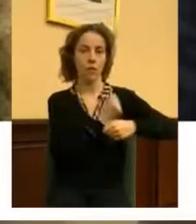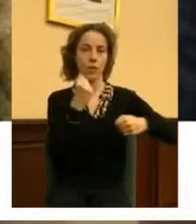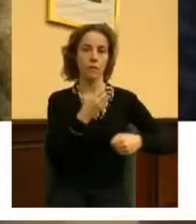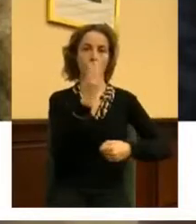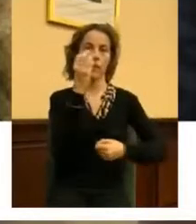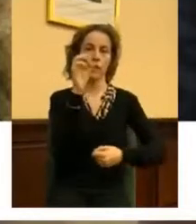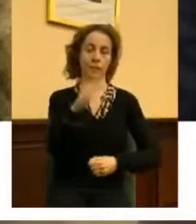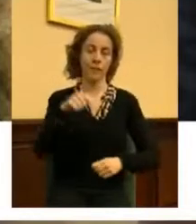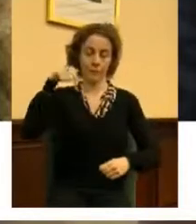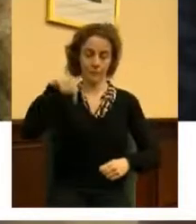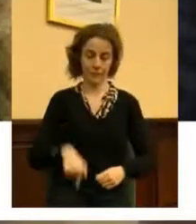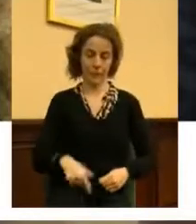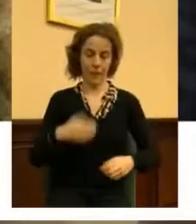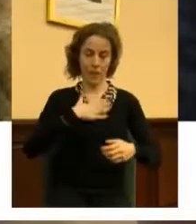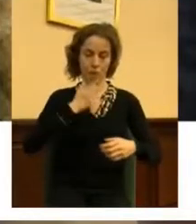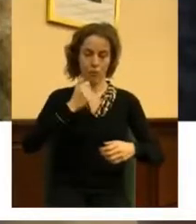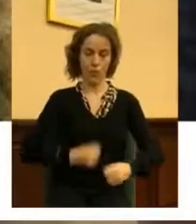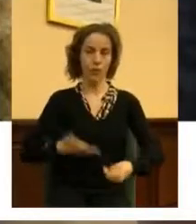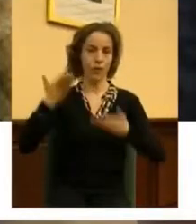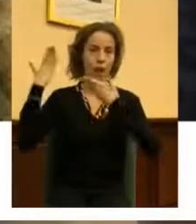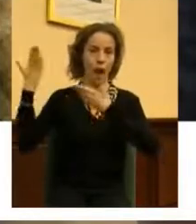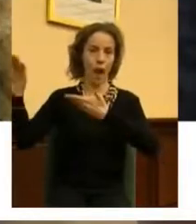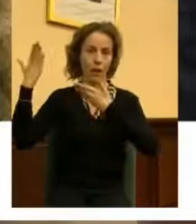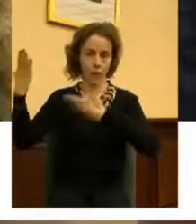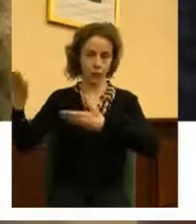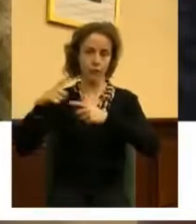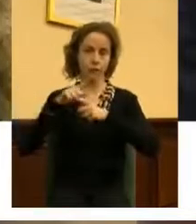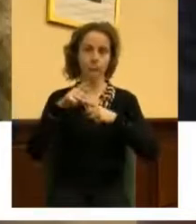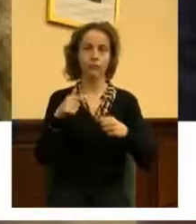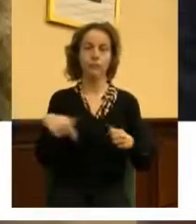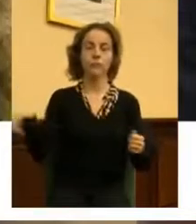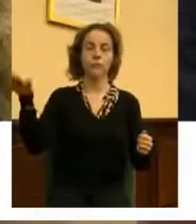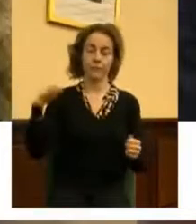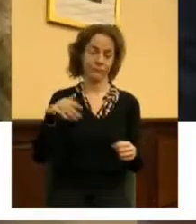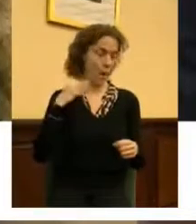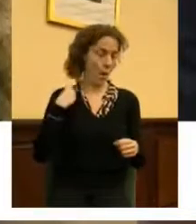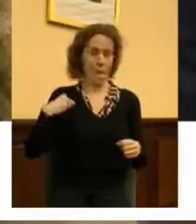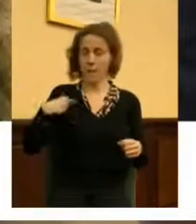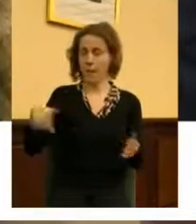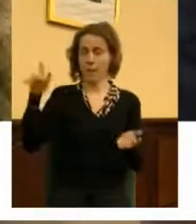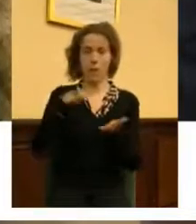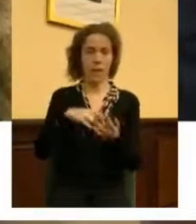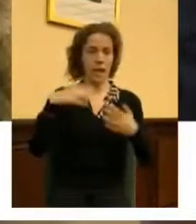acto que se celebró aquí en Móstoles, ¿vale?, celebrando el Día Internacional